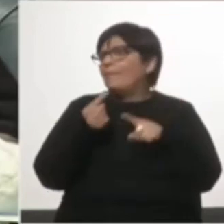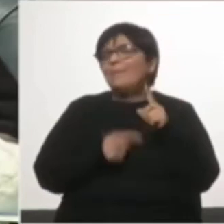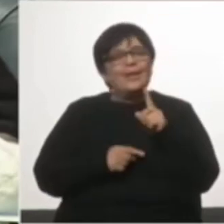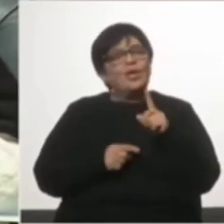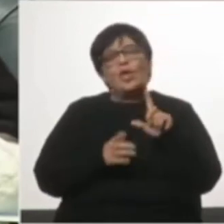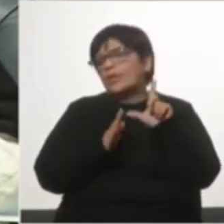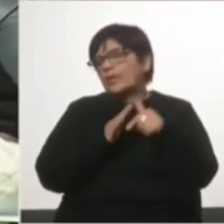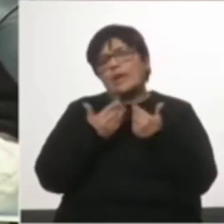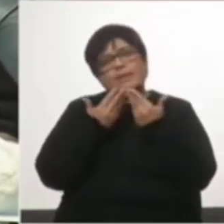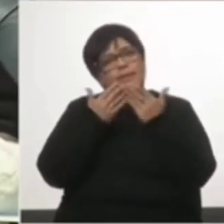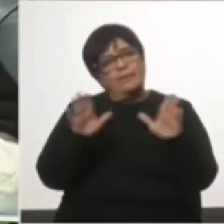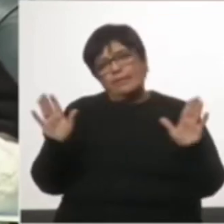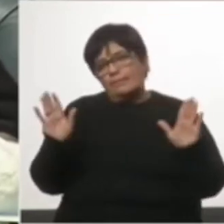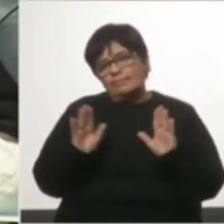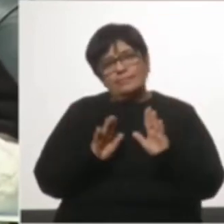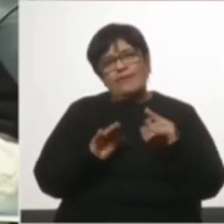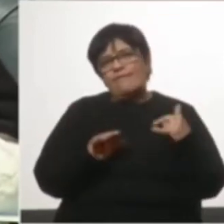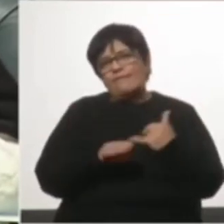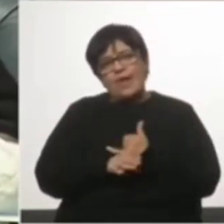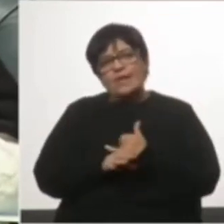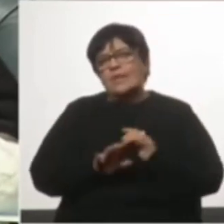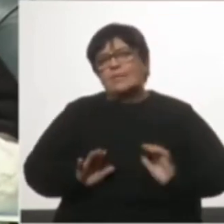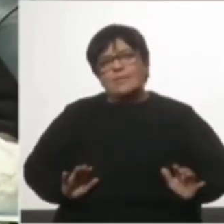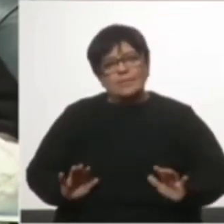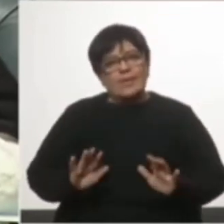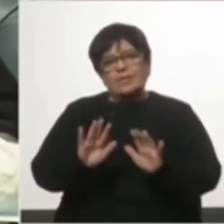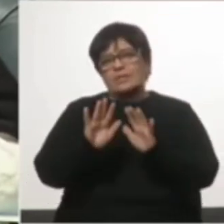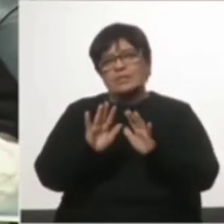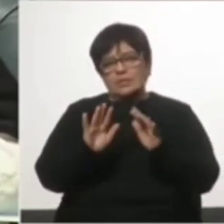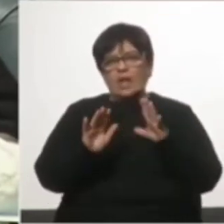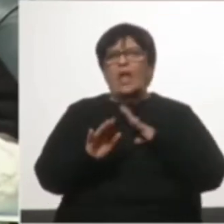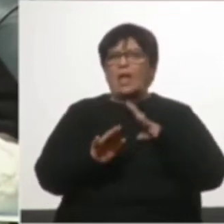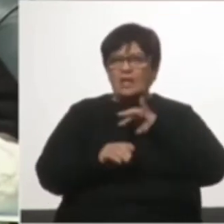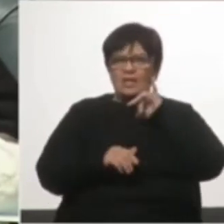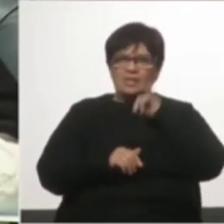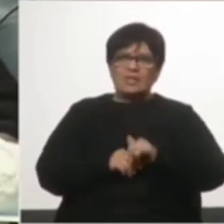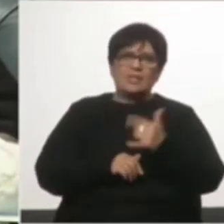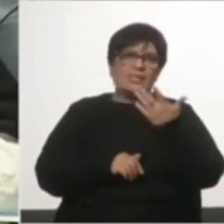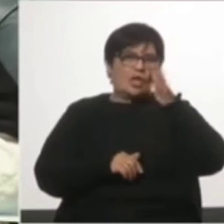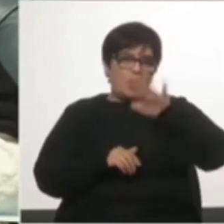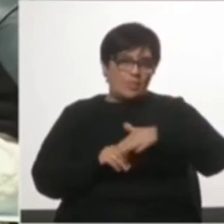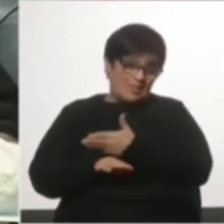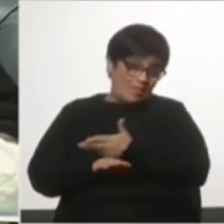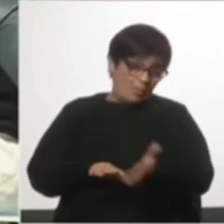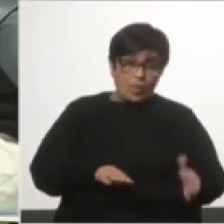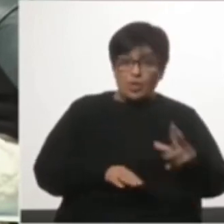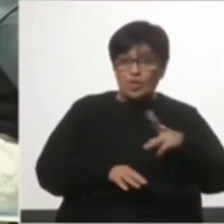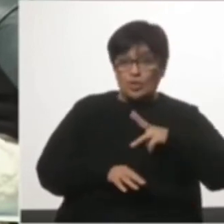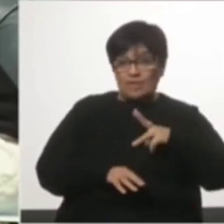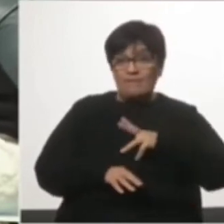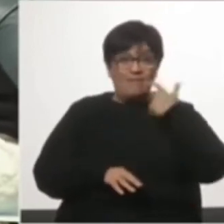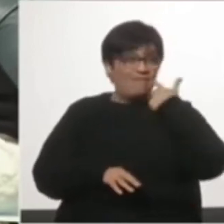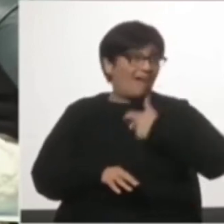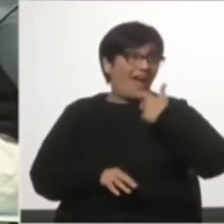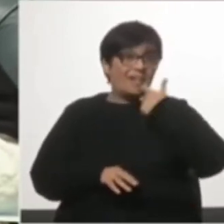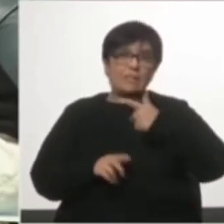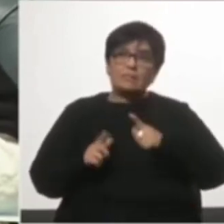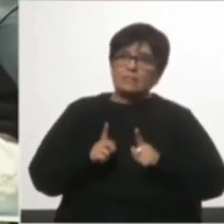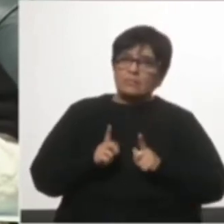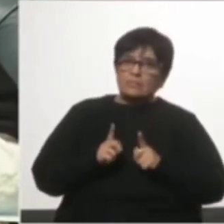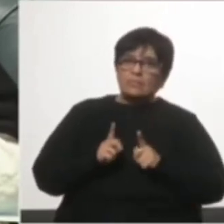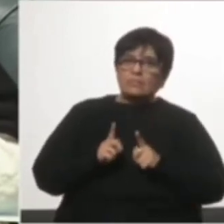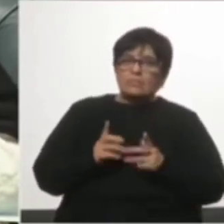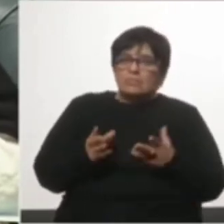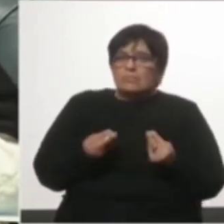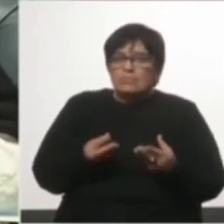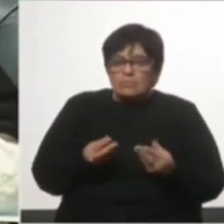inició tarde, con algunas fallas de instrumentación, donde a los 5 meses de iniciada todavía quedaba mucha gente en espera,